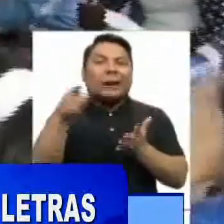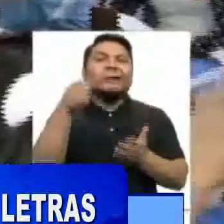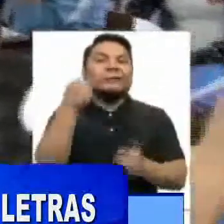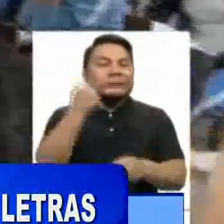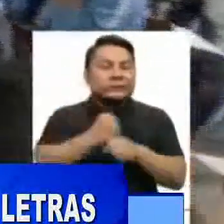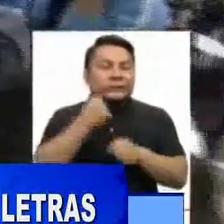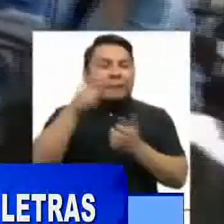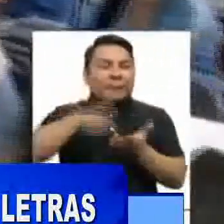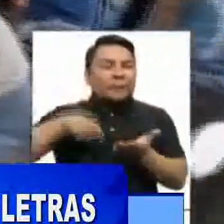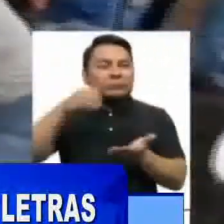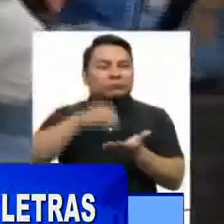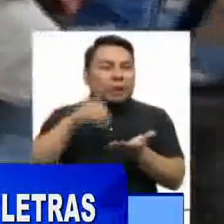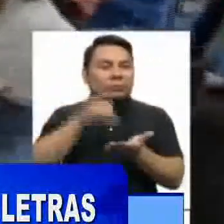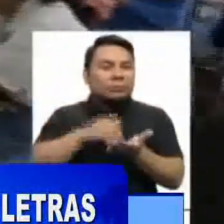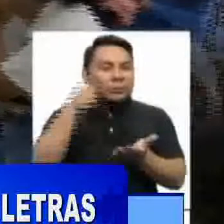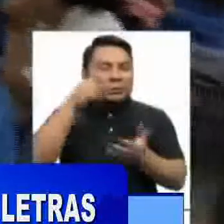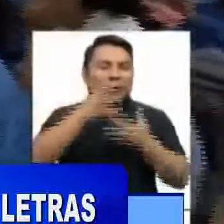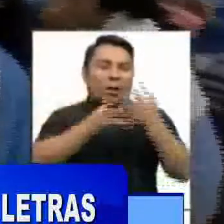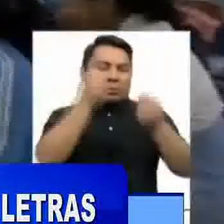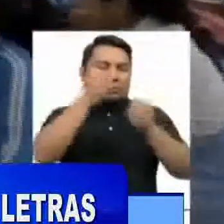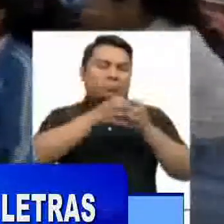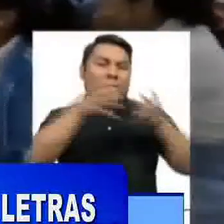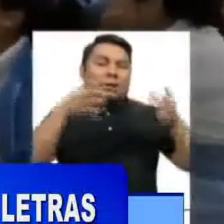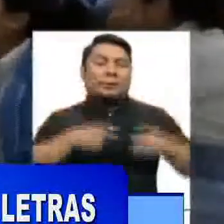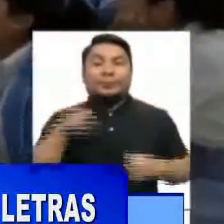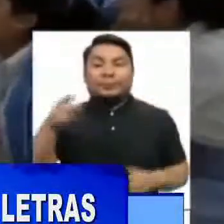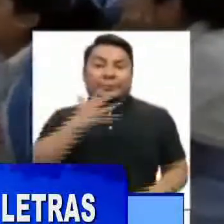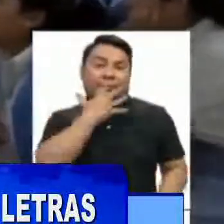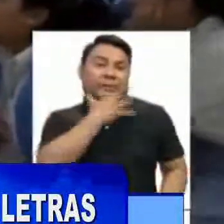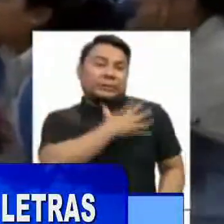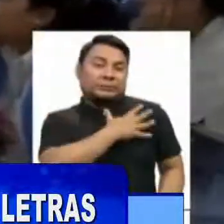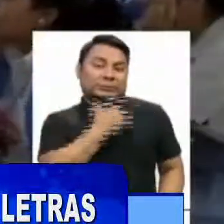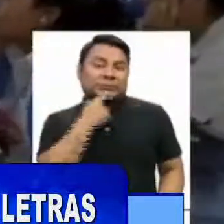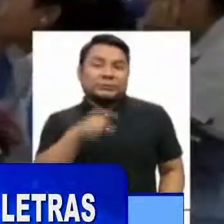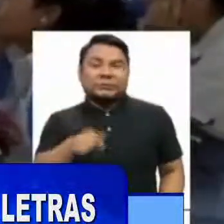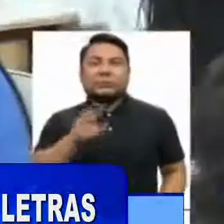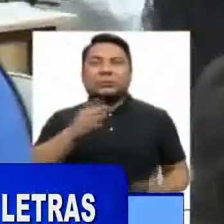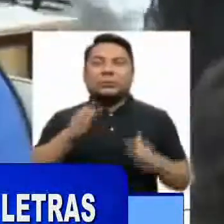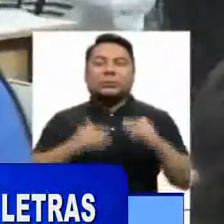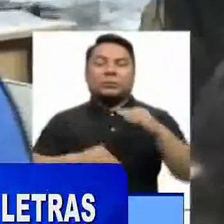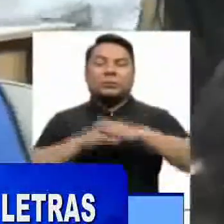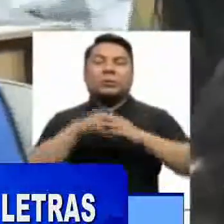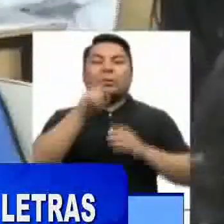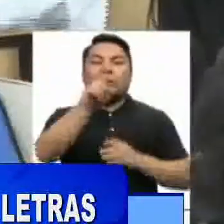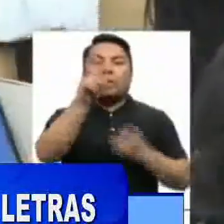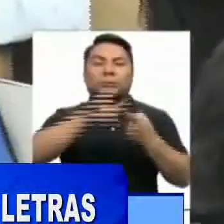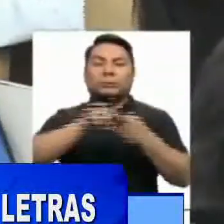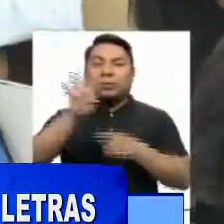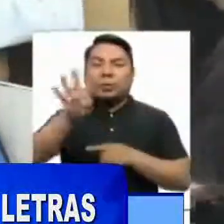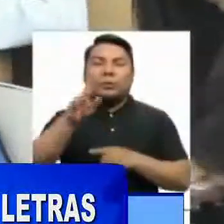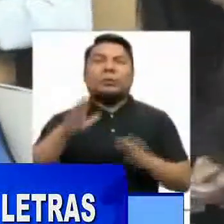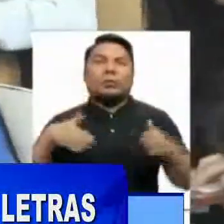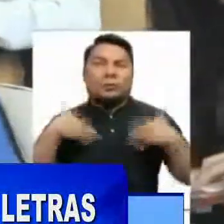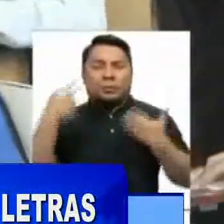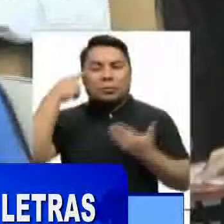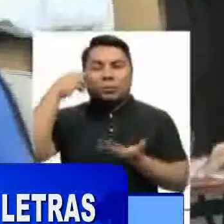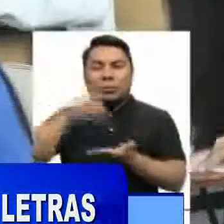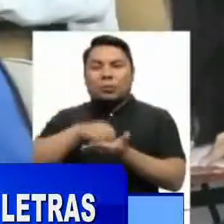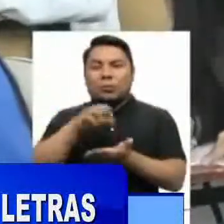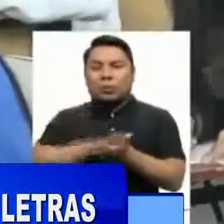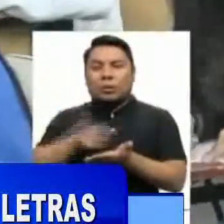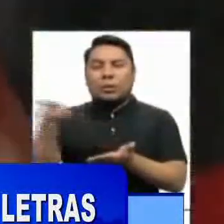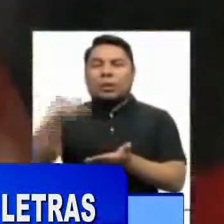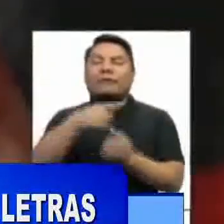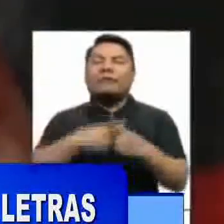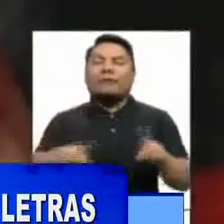superar. También detalló que para quinto de secundaria se traducirán las notas a una escala del 1 al 4, esto para obtener un promedio a fin de